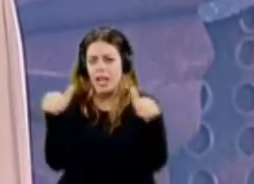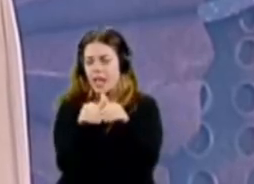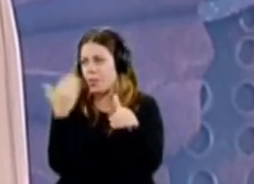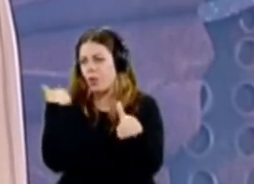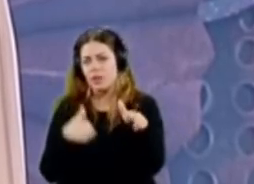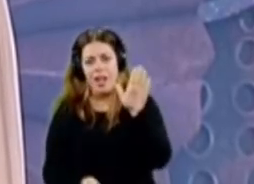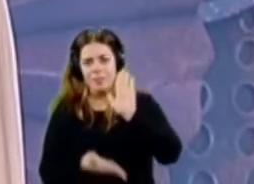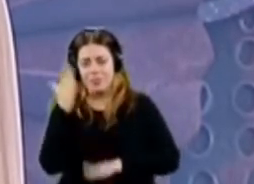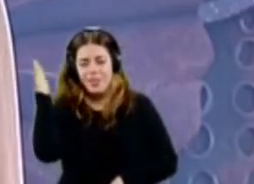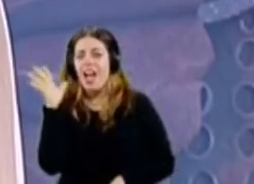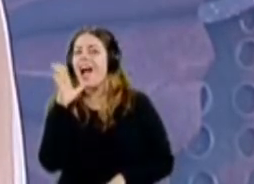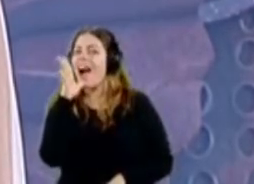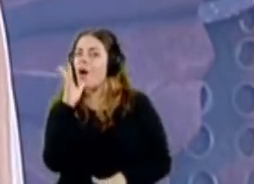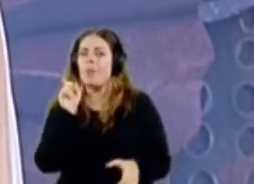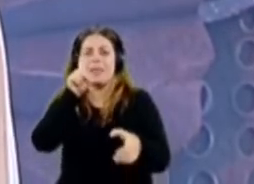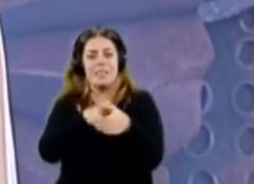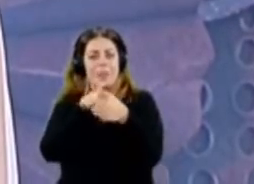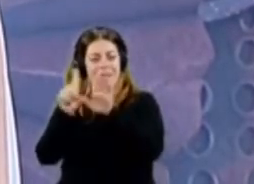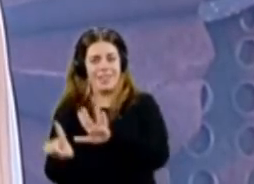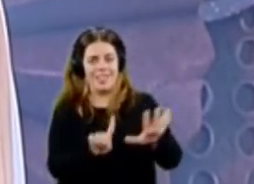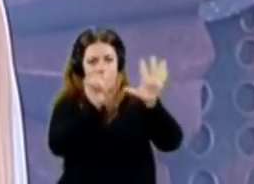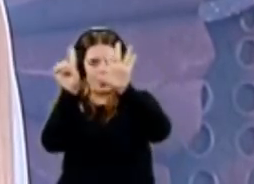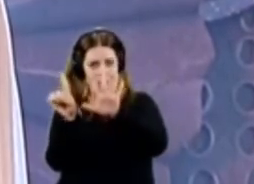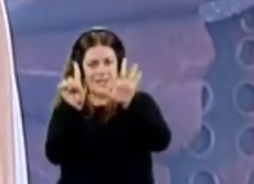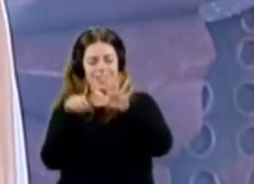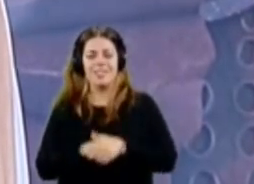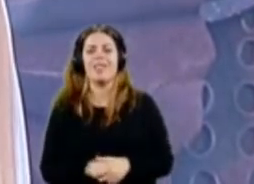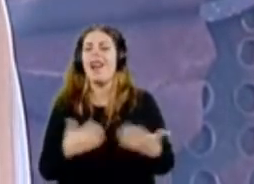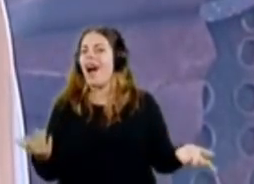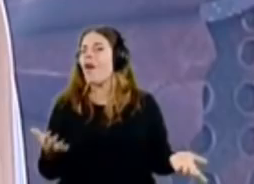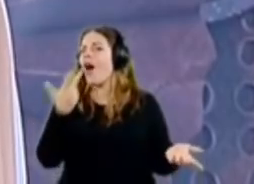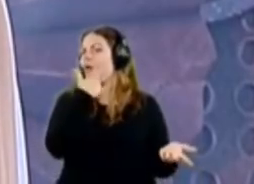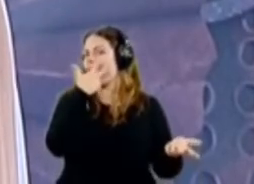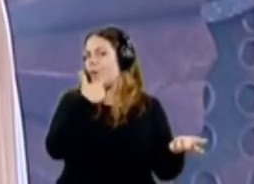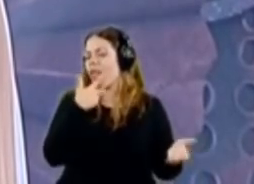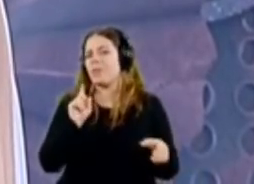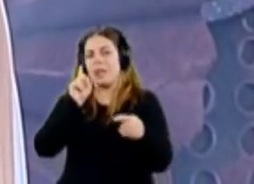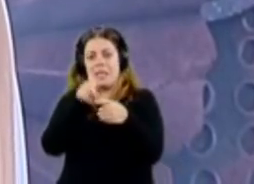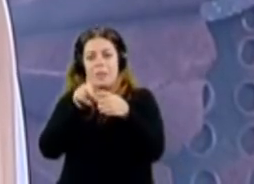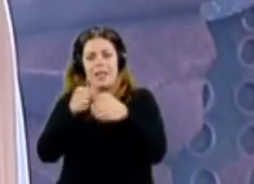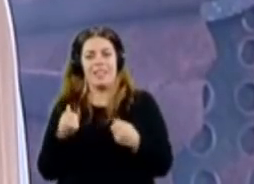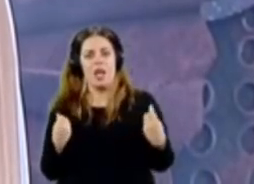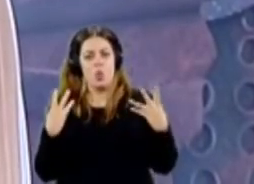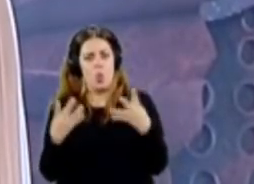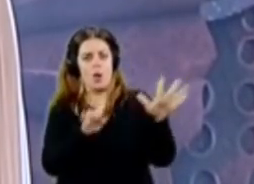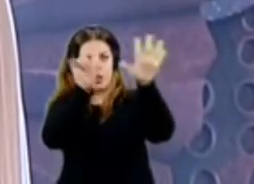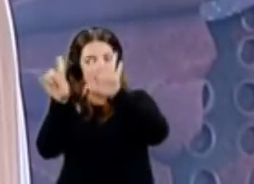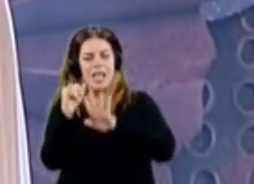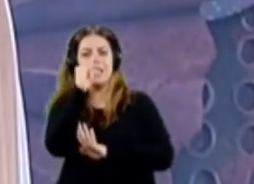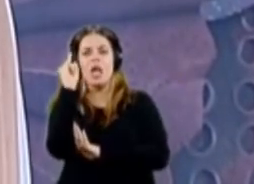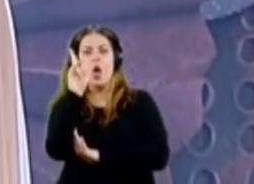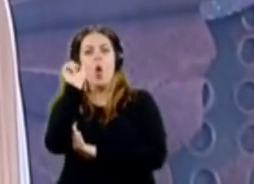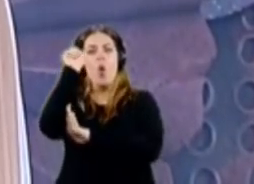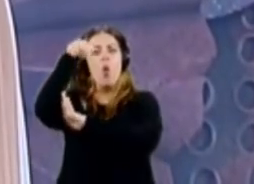listo en el escenario el siguiente participante. Número 6. Vamos a conocer el participante número 6. Juan Salvador,